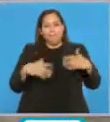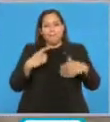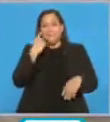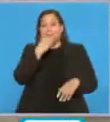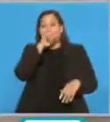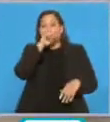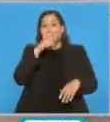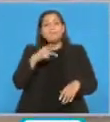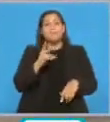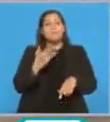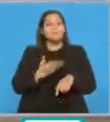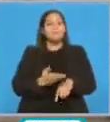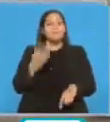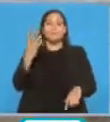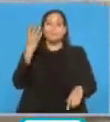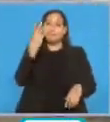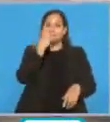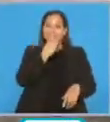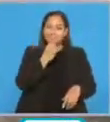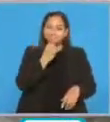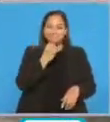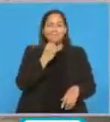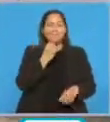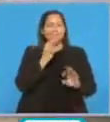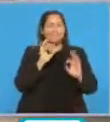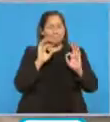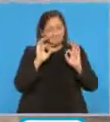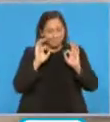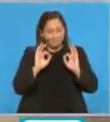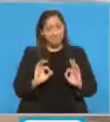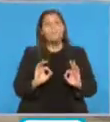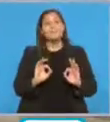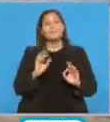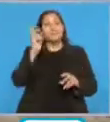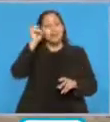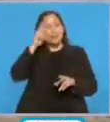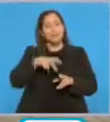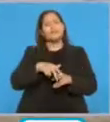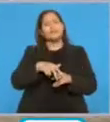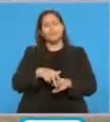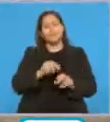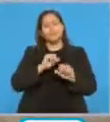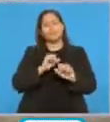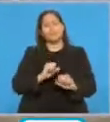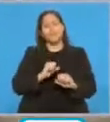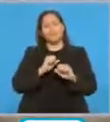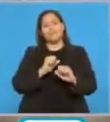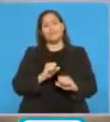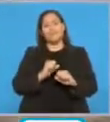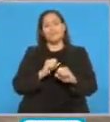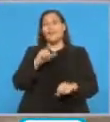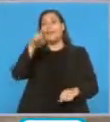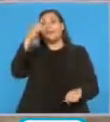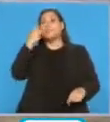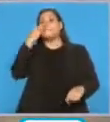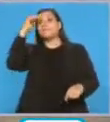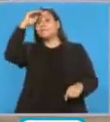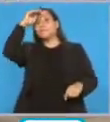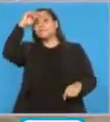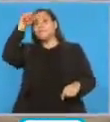Ay, ojitos pajaritos, pero qué bonito es andar a caballo. Y allá, miren